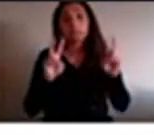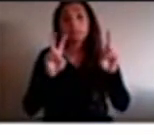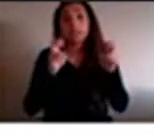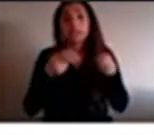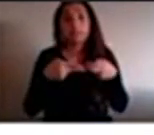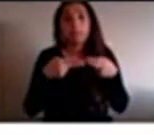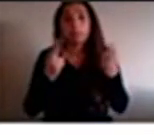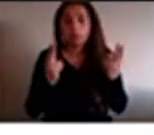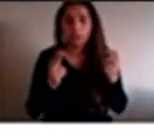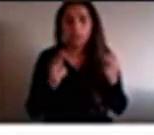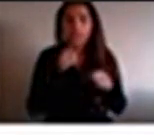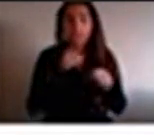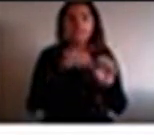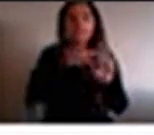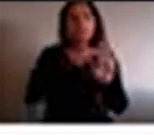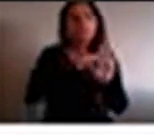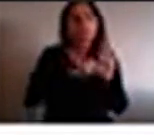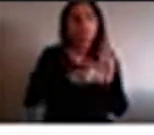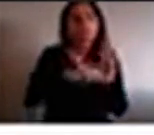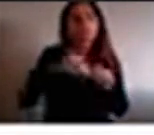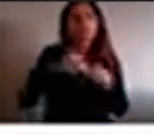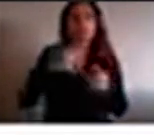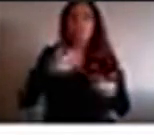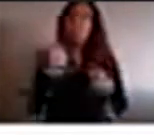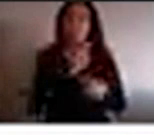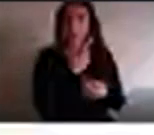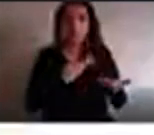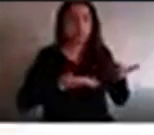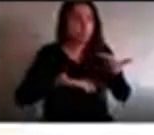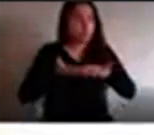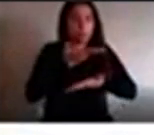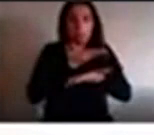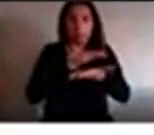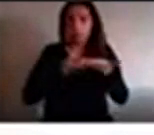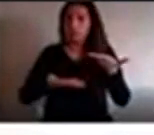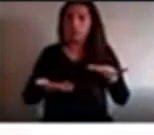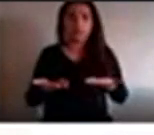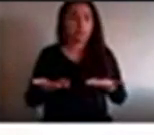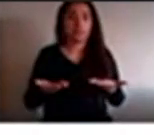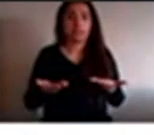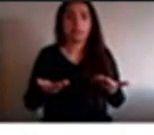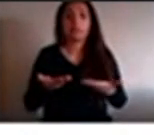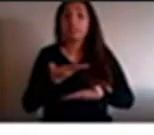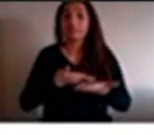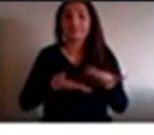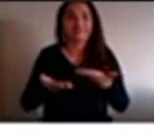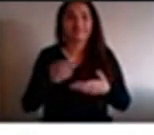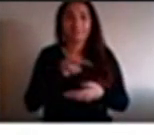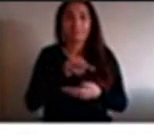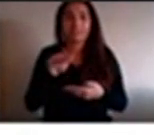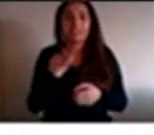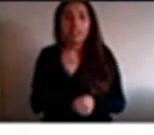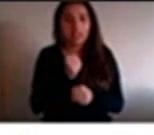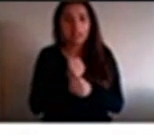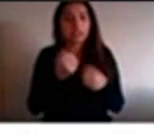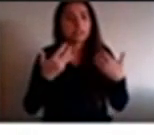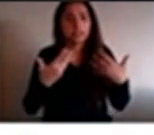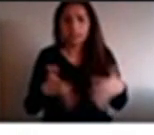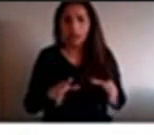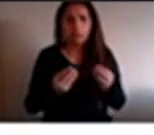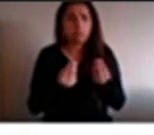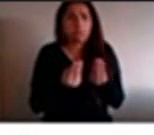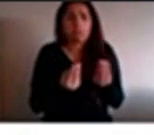este protocolo ha sido compartido para los distintos servicios que componen el Ministerio del Trabajo y ya varios lo han